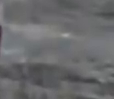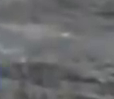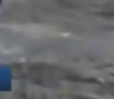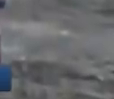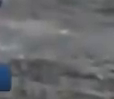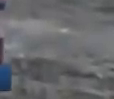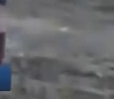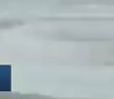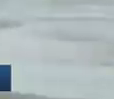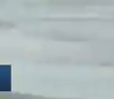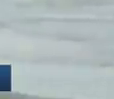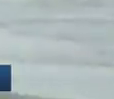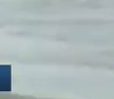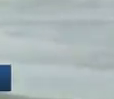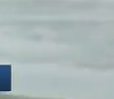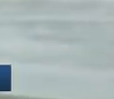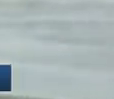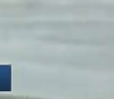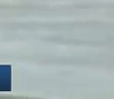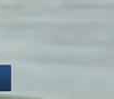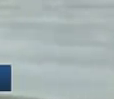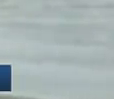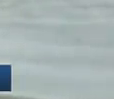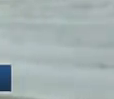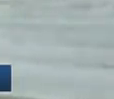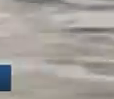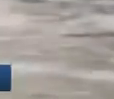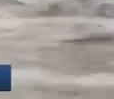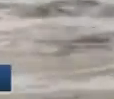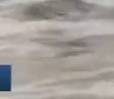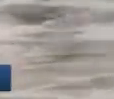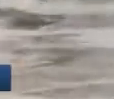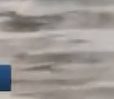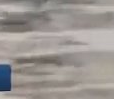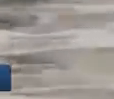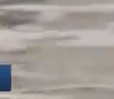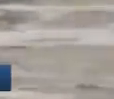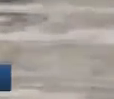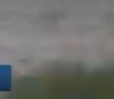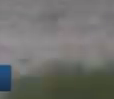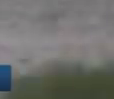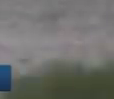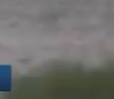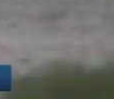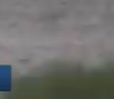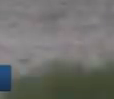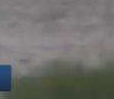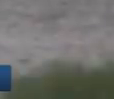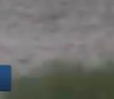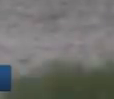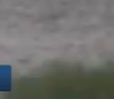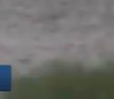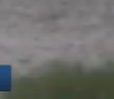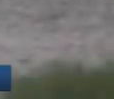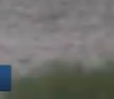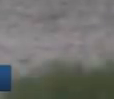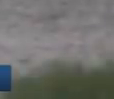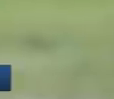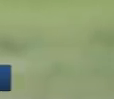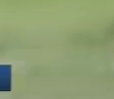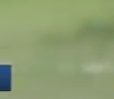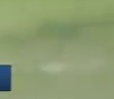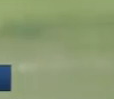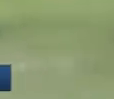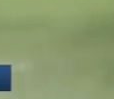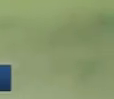El próximo 22 de julio se reaperturan las playas, pero con diversos controles de bioseguridad. Así lo anunció